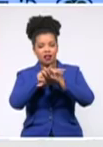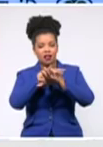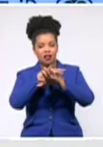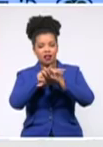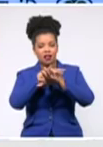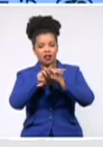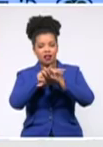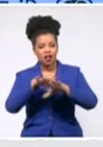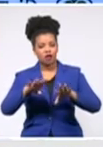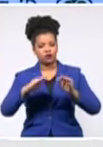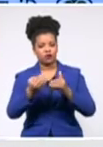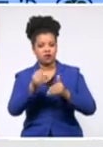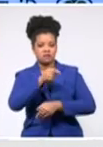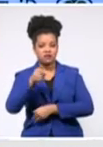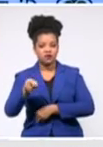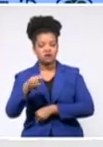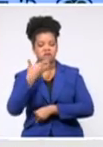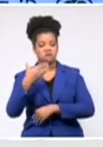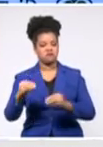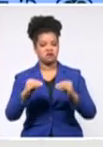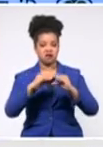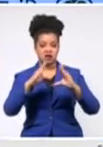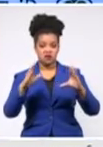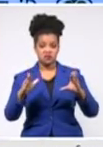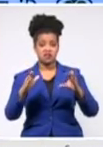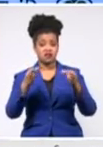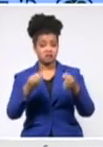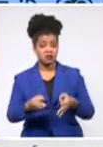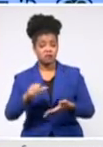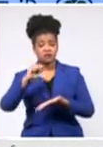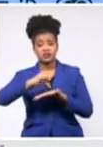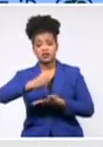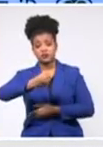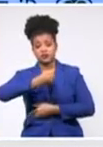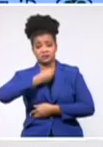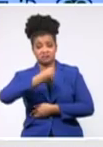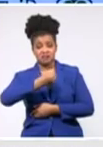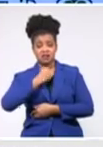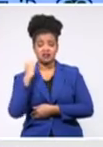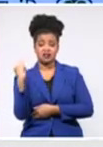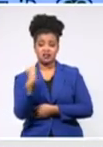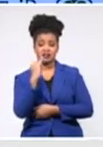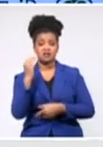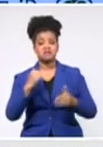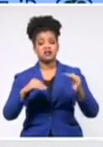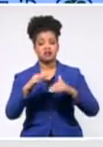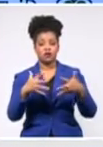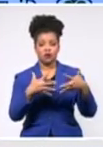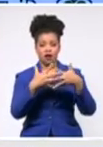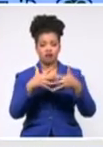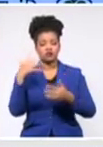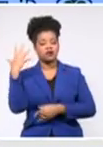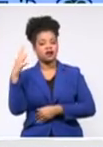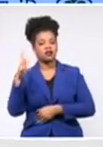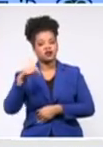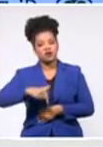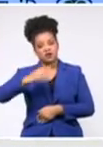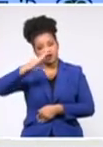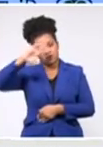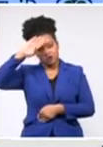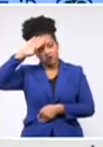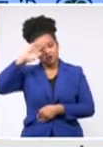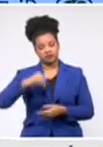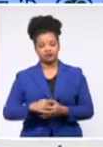Los que nos siguen, sean bienvenidos una vez más a la sede del Centro de Prensa Internacional del Ministerio de Relaciones Exteriores de la República de Cuba.